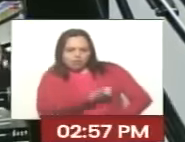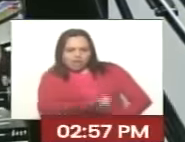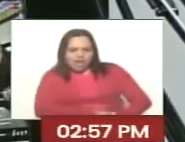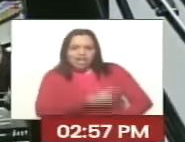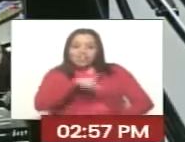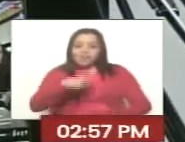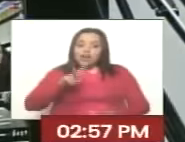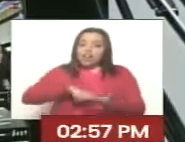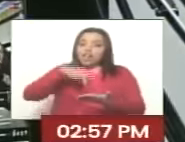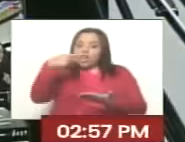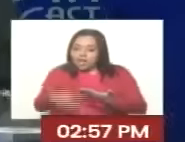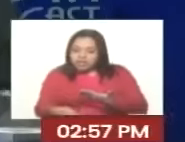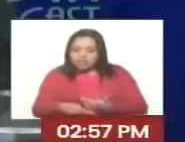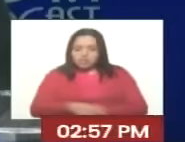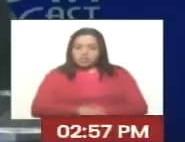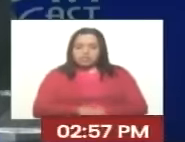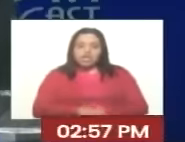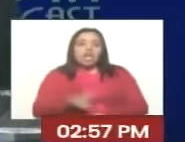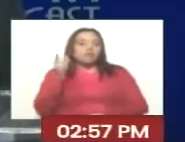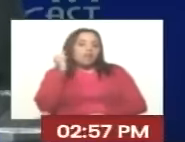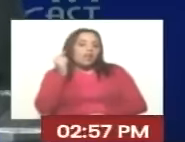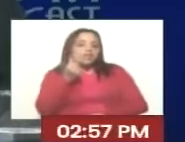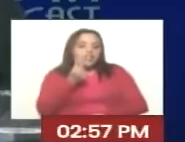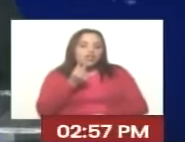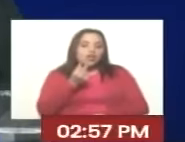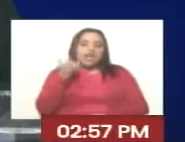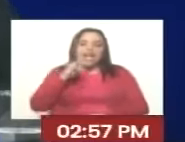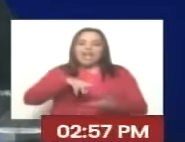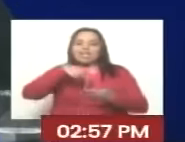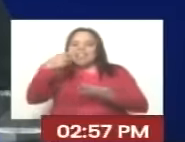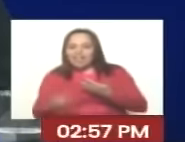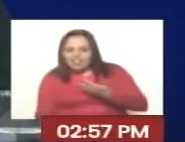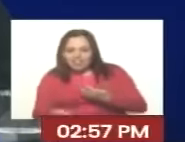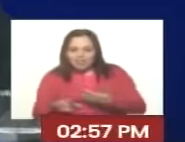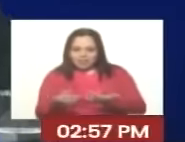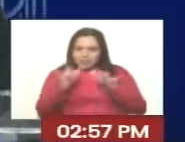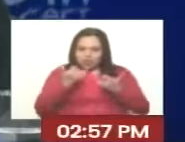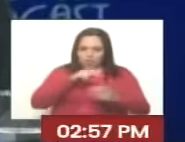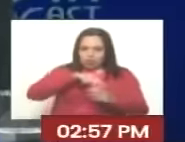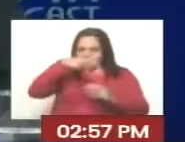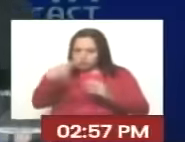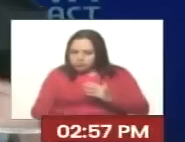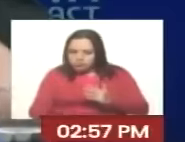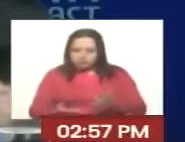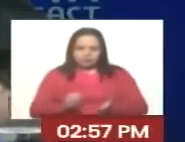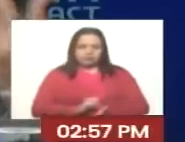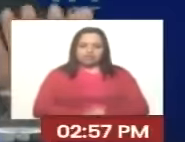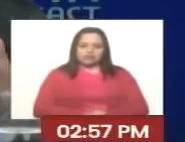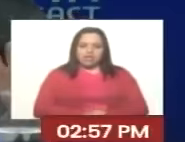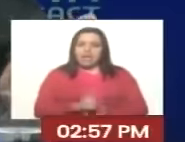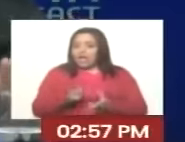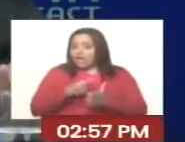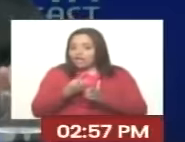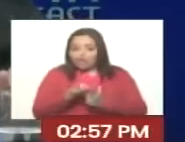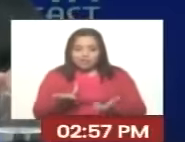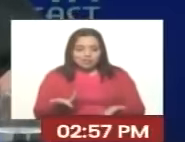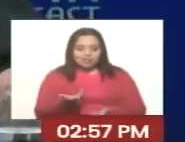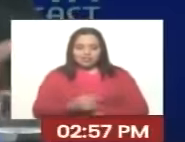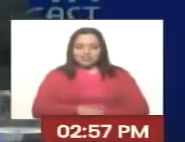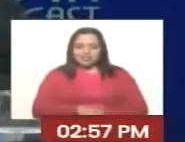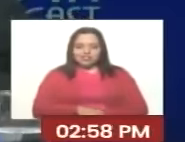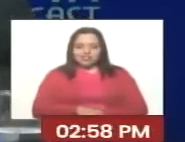lanzan. Y ella colocó que fue la caída por el suicidio, ¿sí? por lanzarse. Entonces, allí,